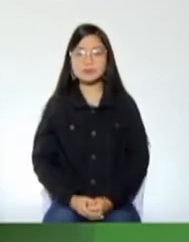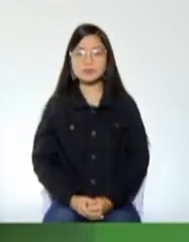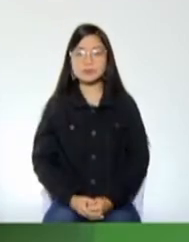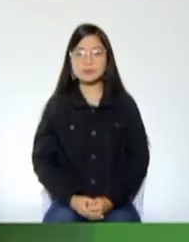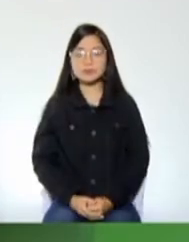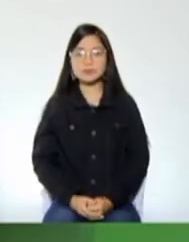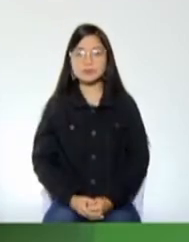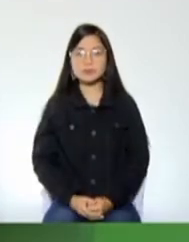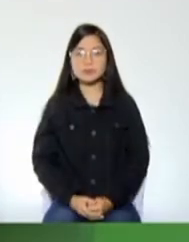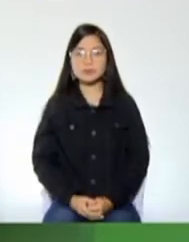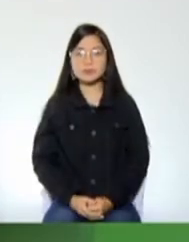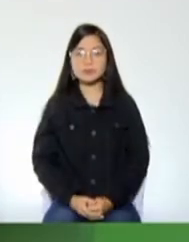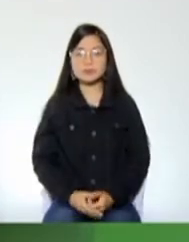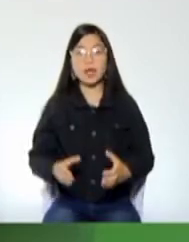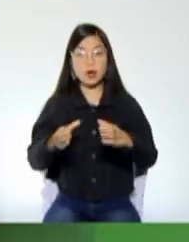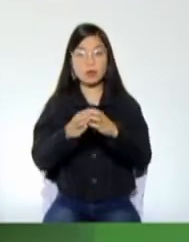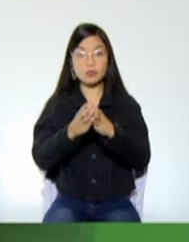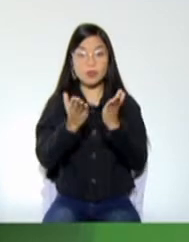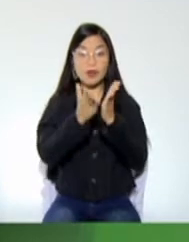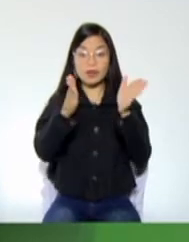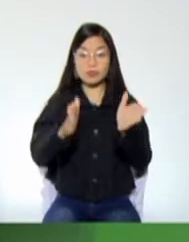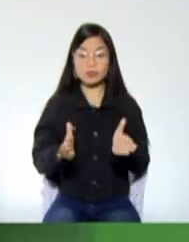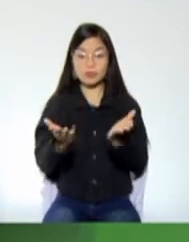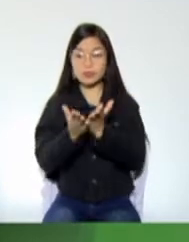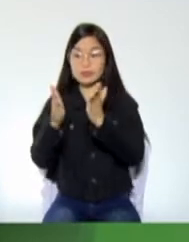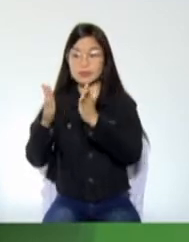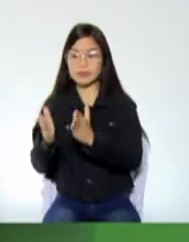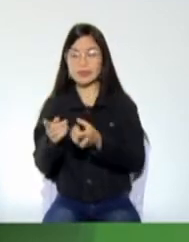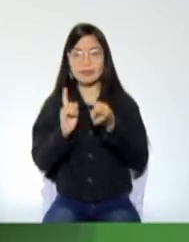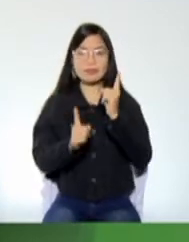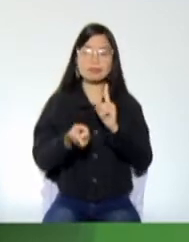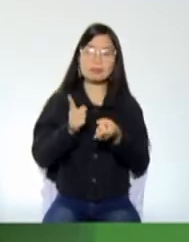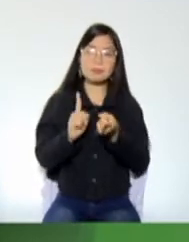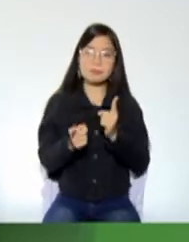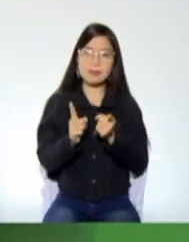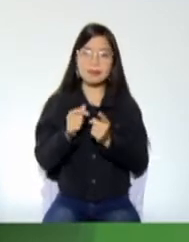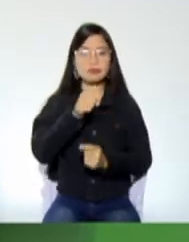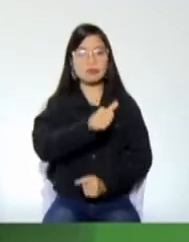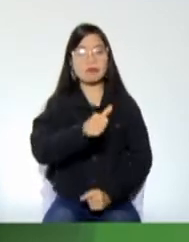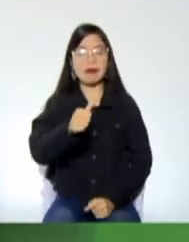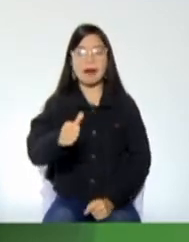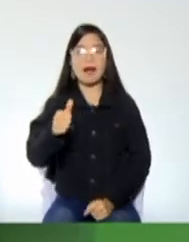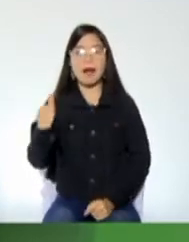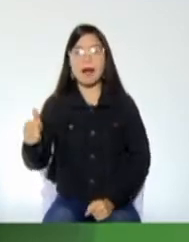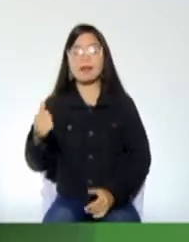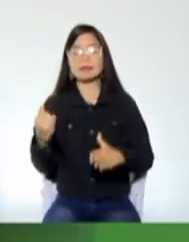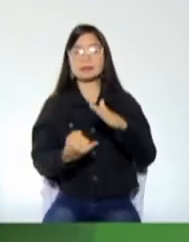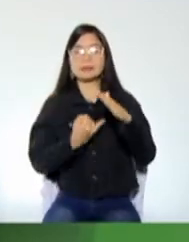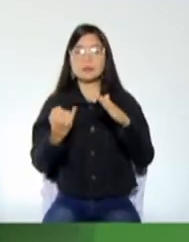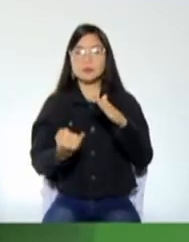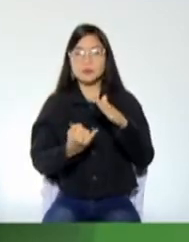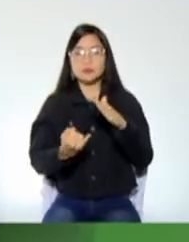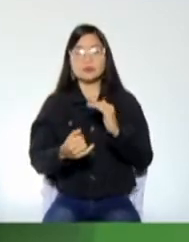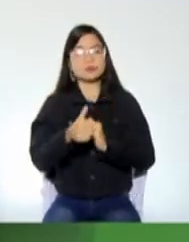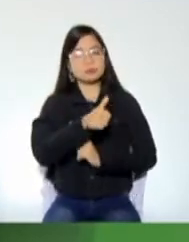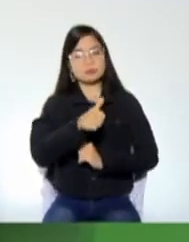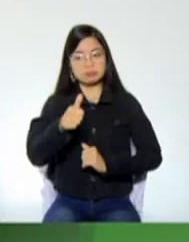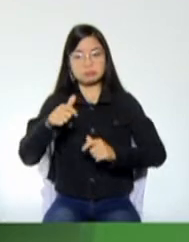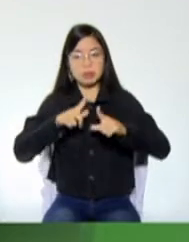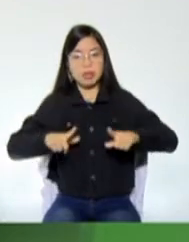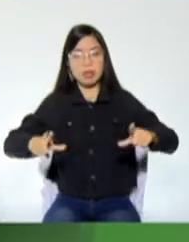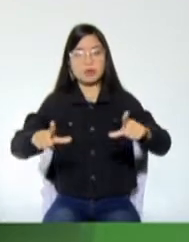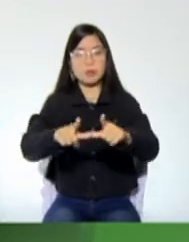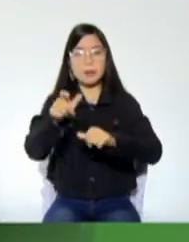son particulares. Recuerden que en cada región, en cada territorio, en cada institución, liceo, todos